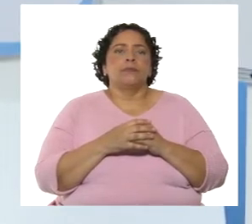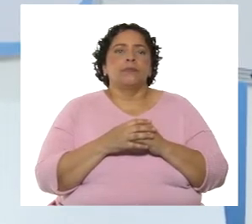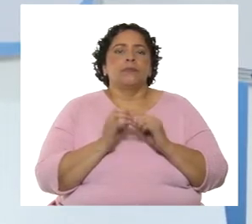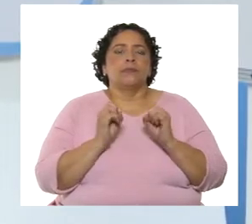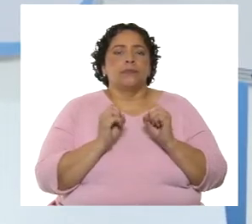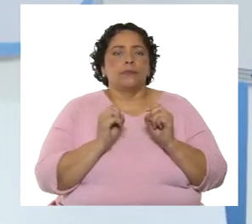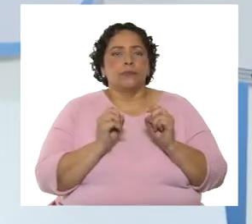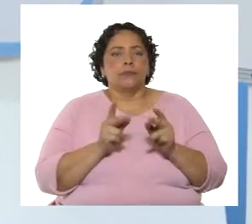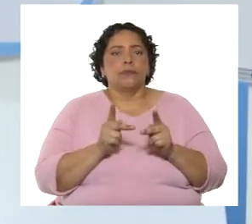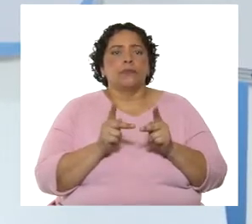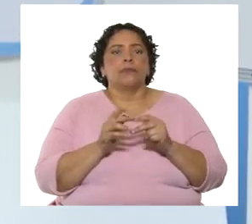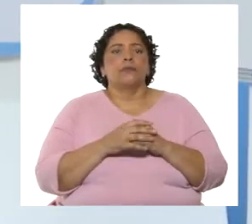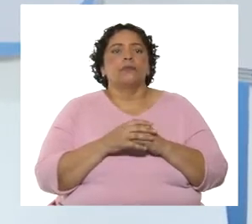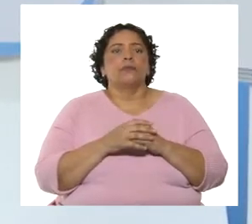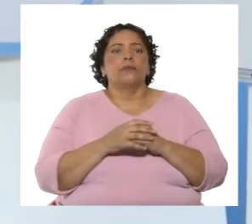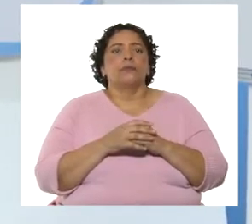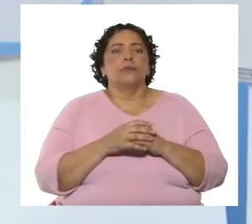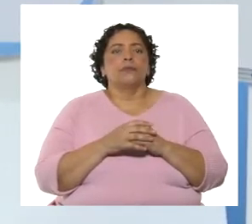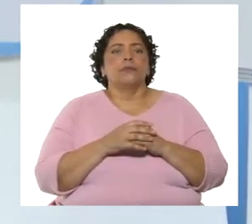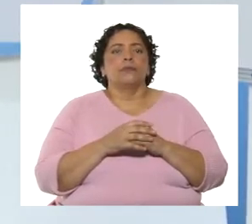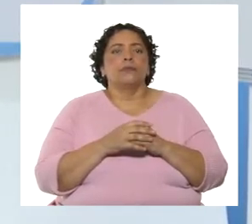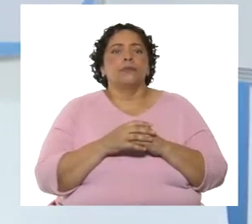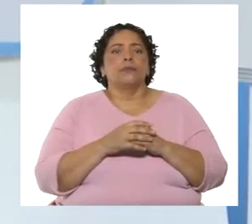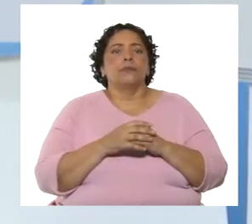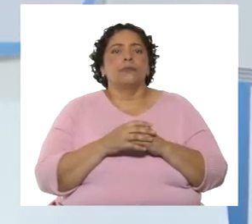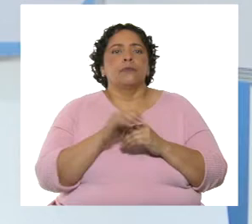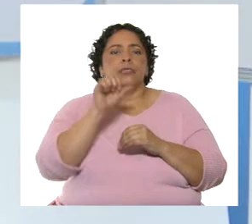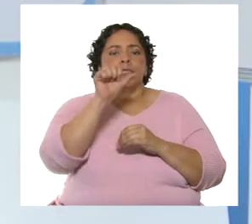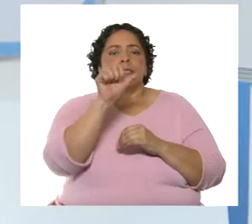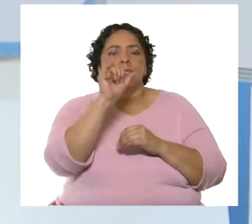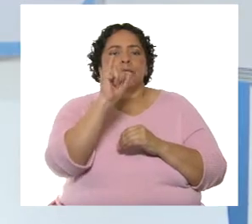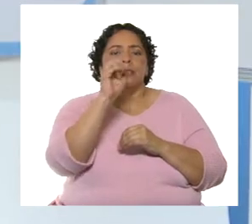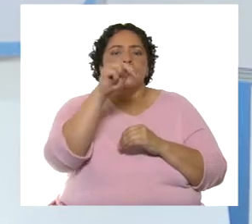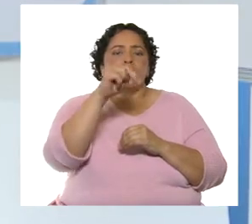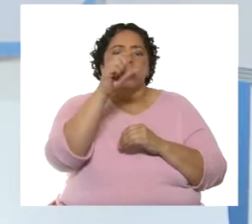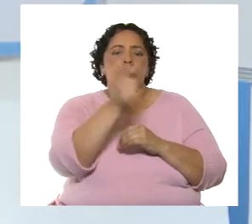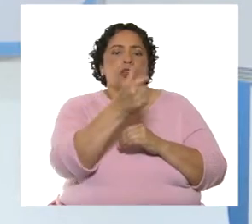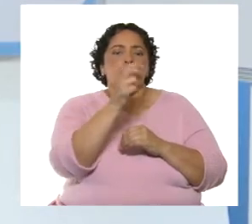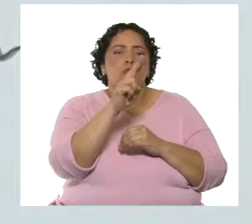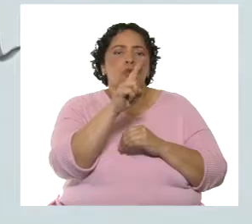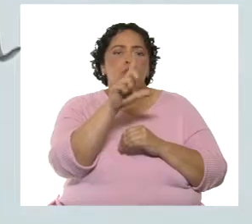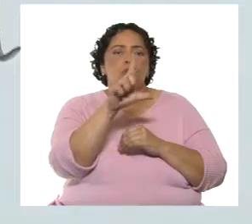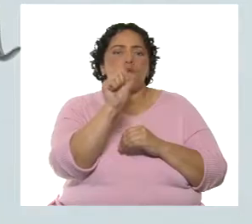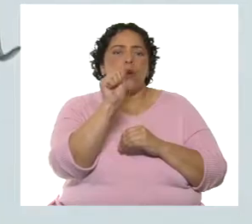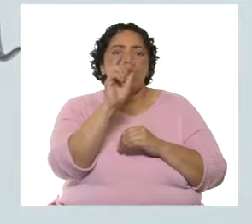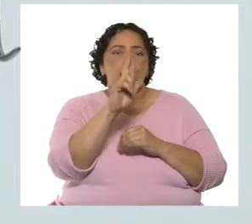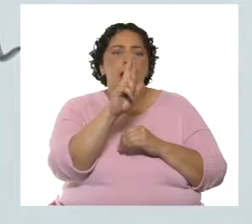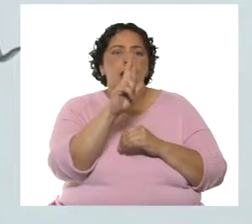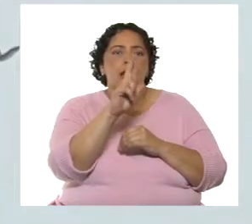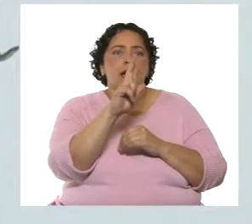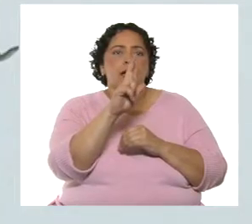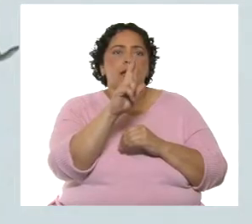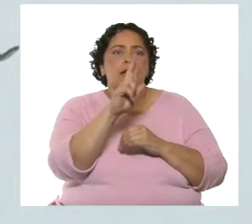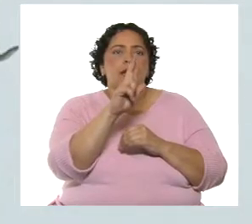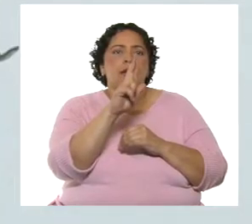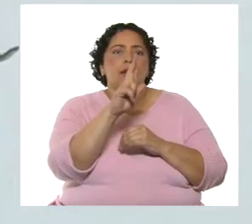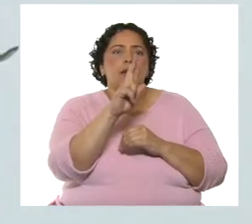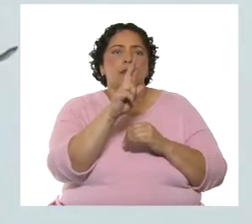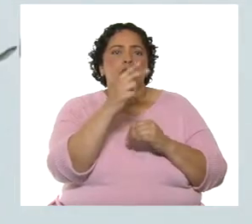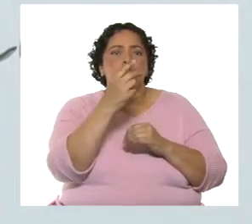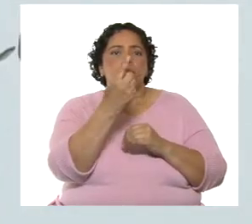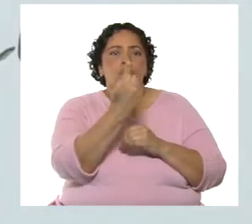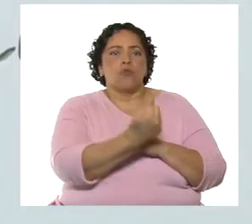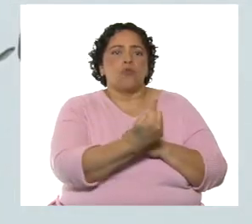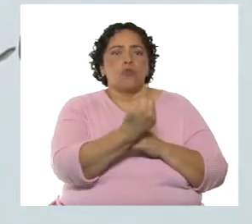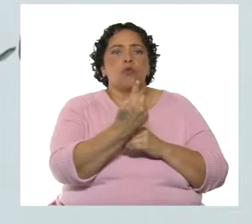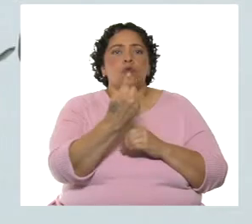Ok, cuando estamos entonces hablando en singular o en plural, utilizamos los verbos en presente, pasado o futuro. Tenemos que tener muy